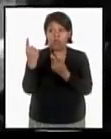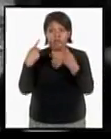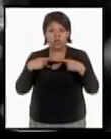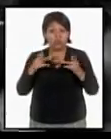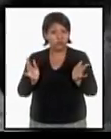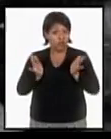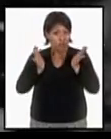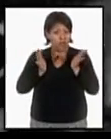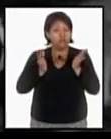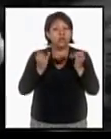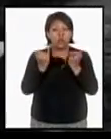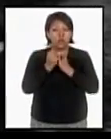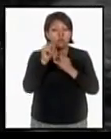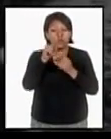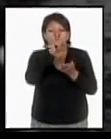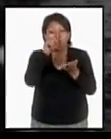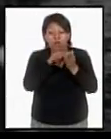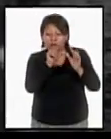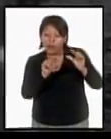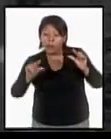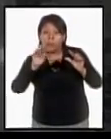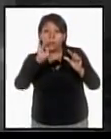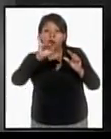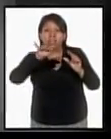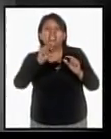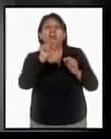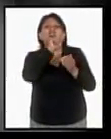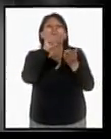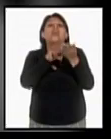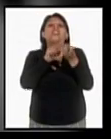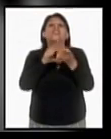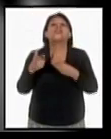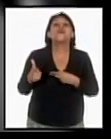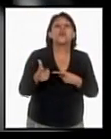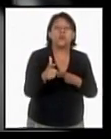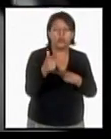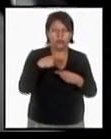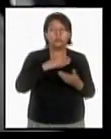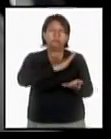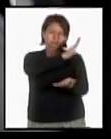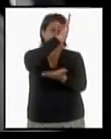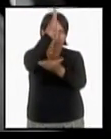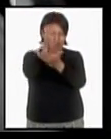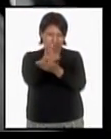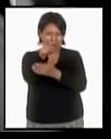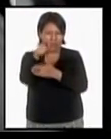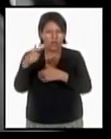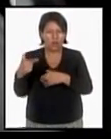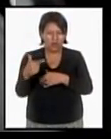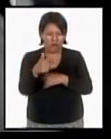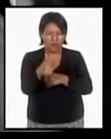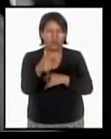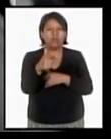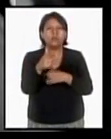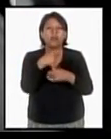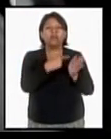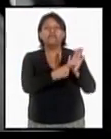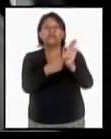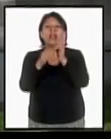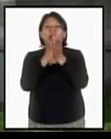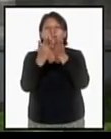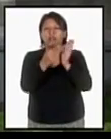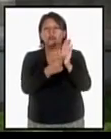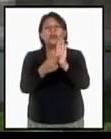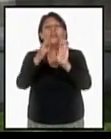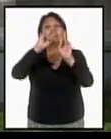muchos el Bajío, es decir, la zona de Guanajuato. Yo fui a presentar un libro sobre la huella de los